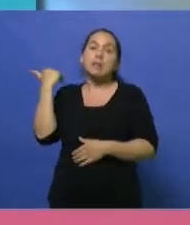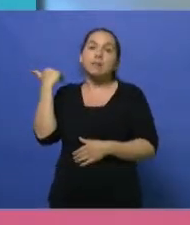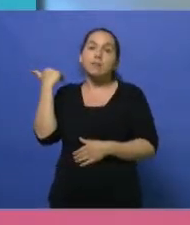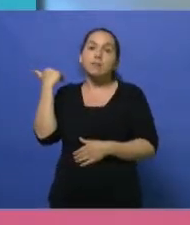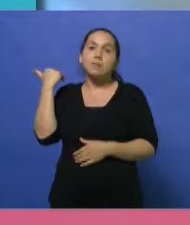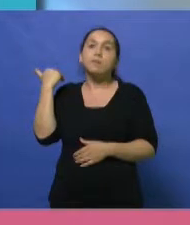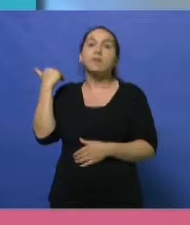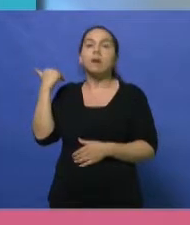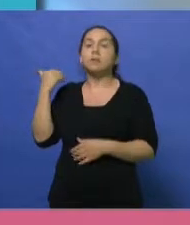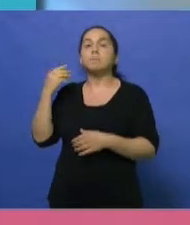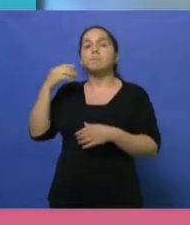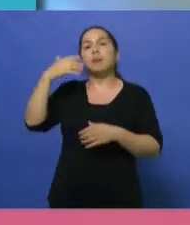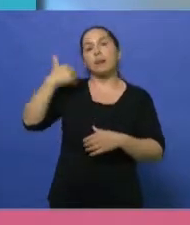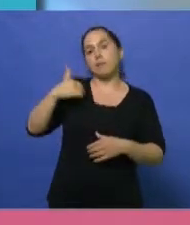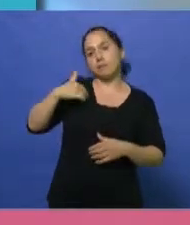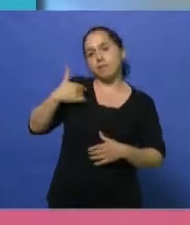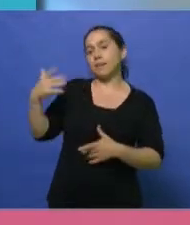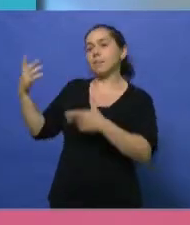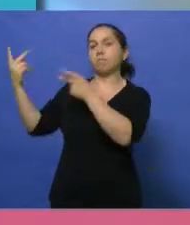importa en la Argentina.